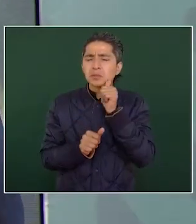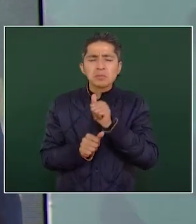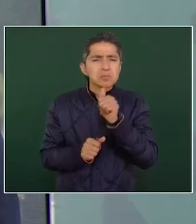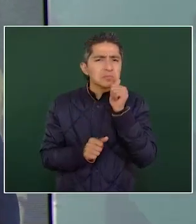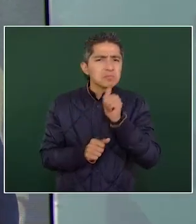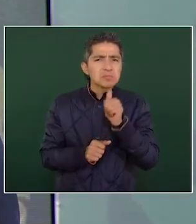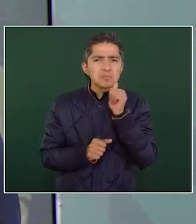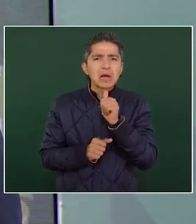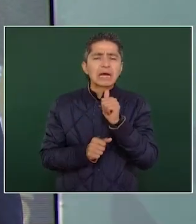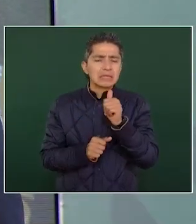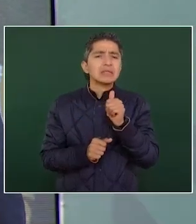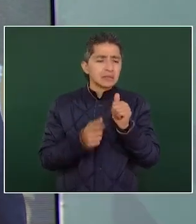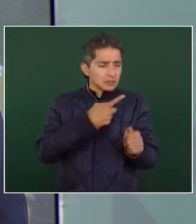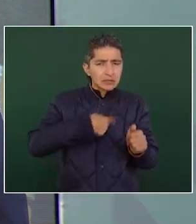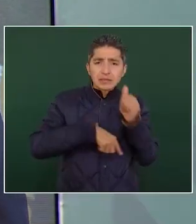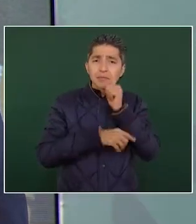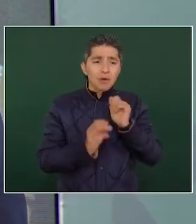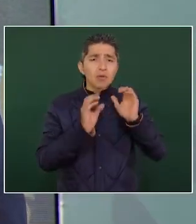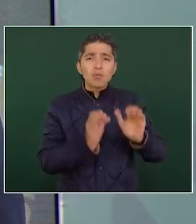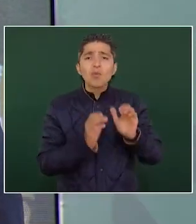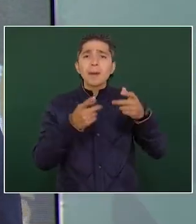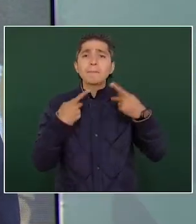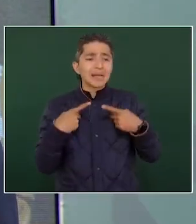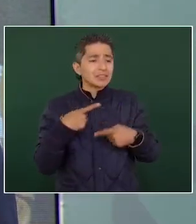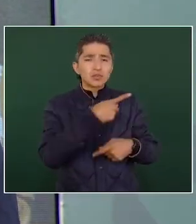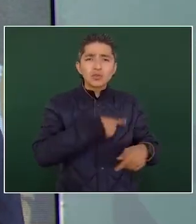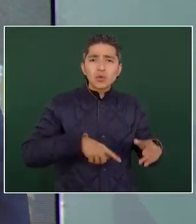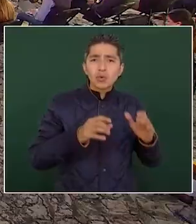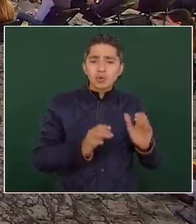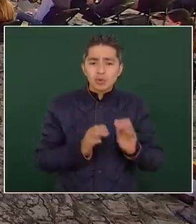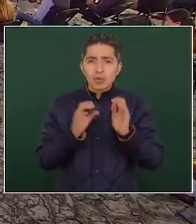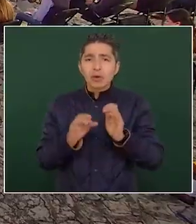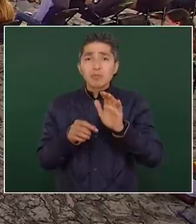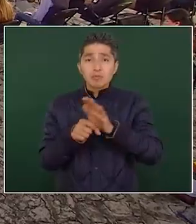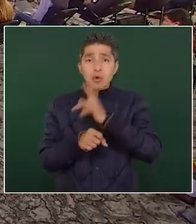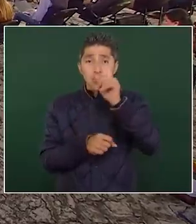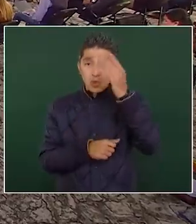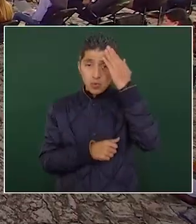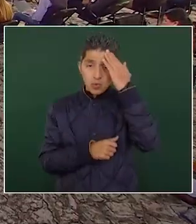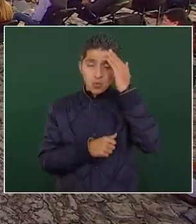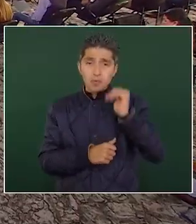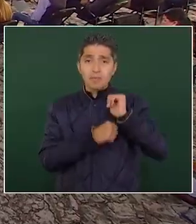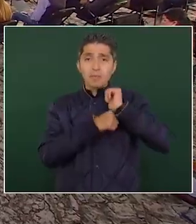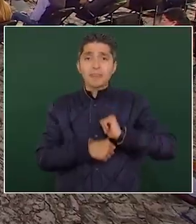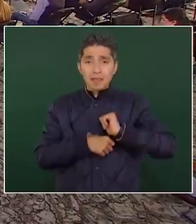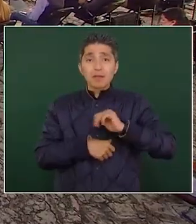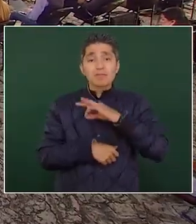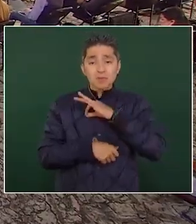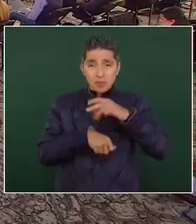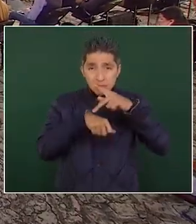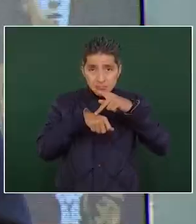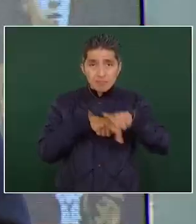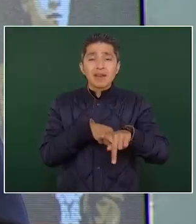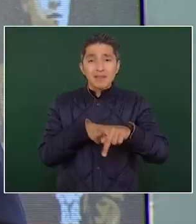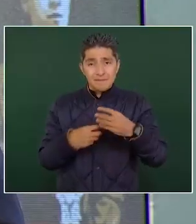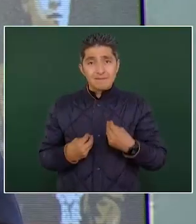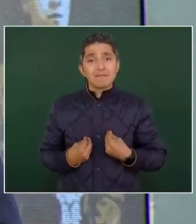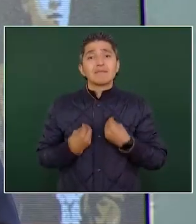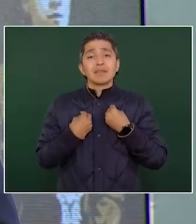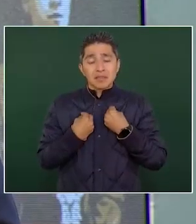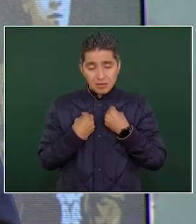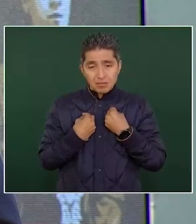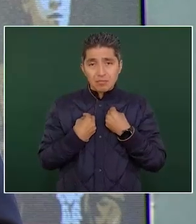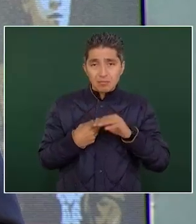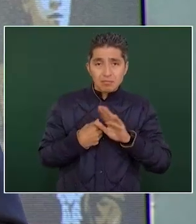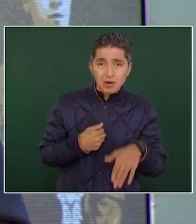y siempre cuidamos a la gente, porque un dirigente puede poner en riesgo su vida,